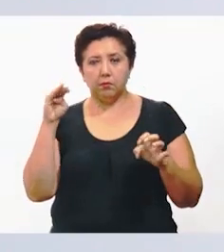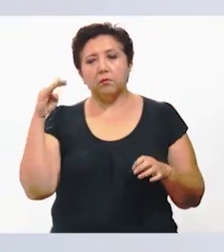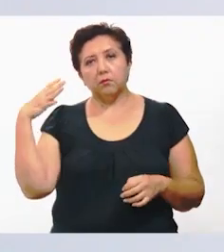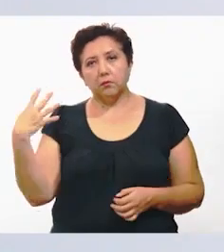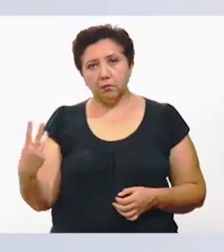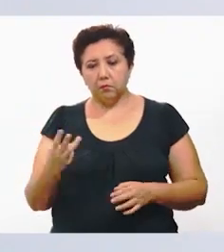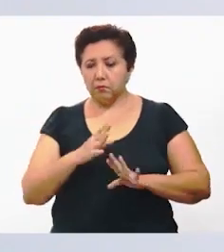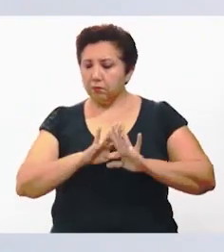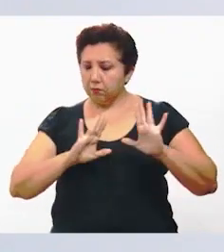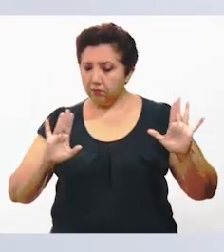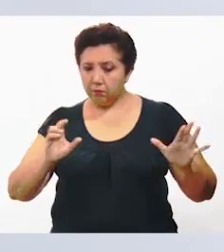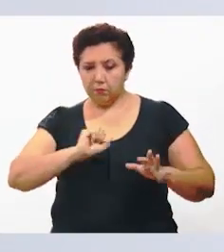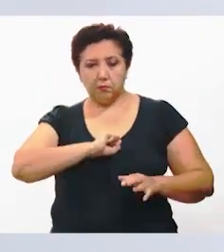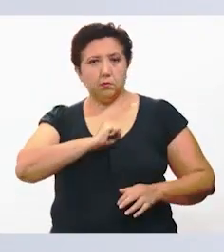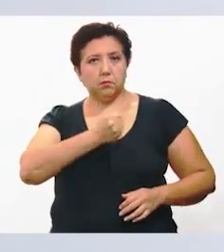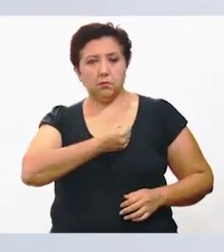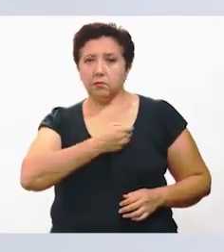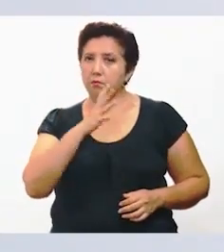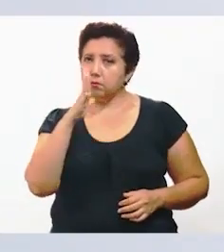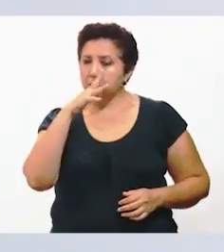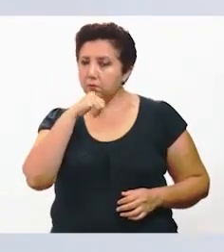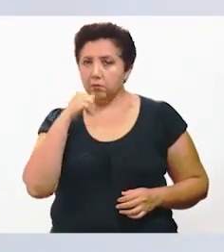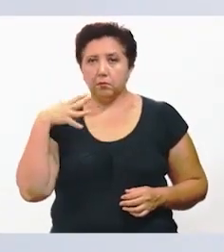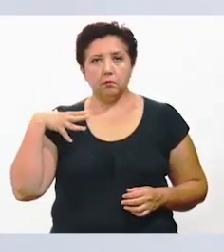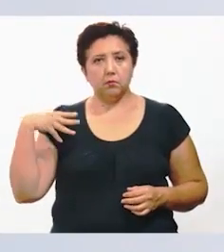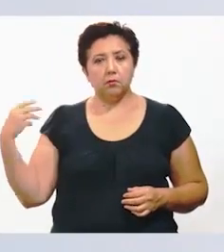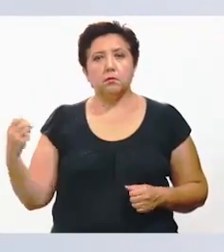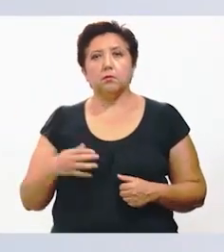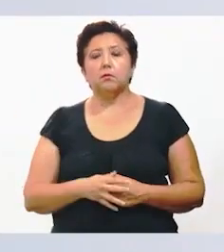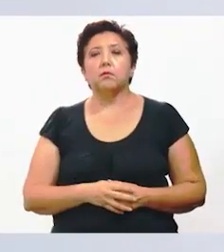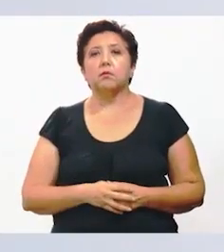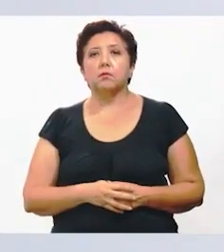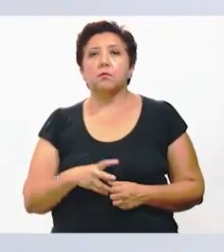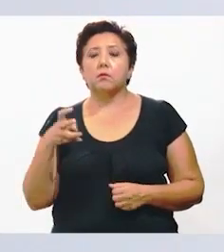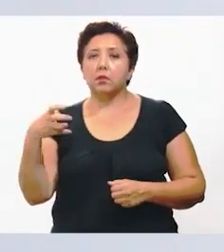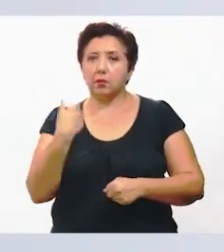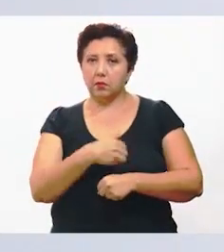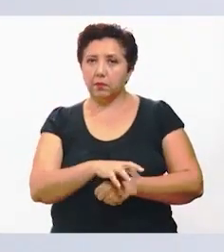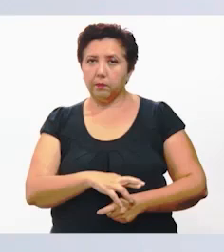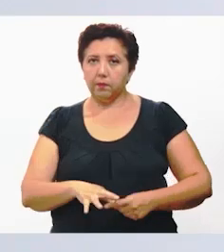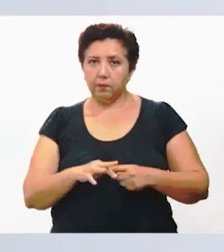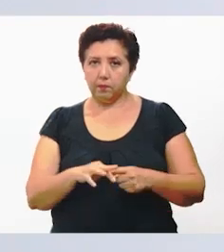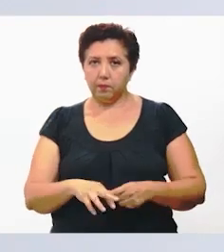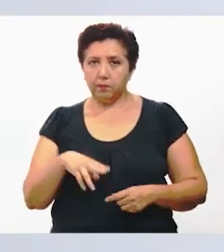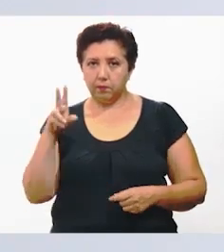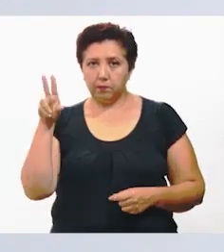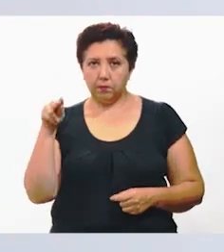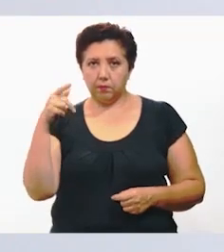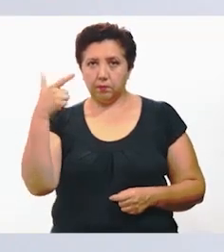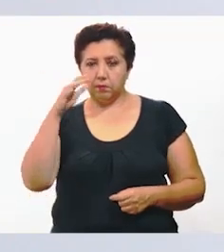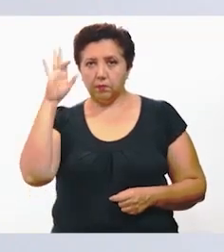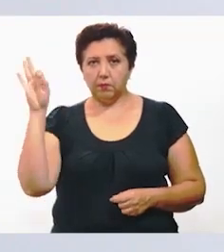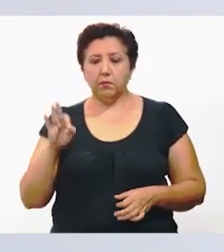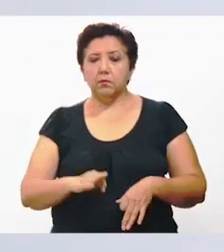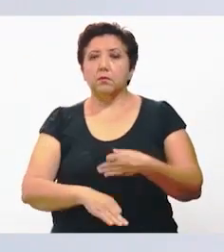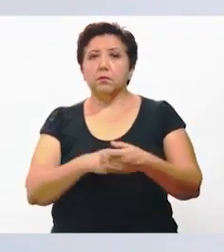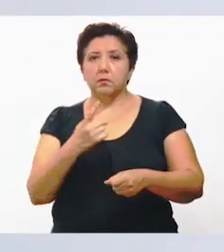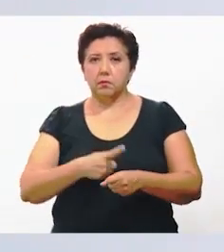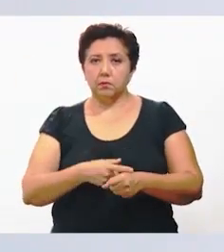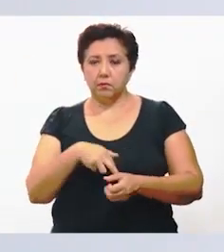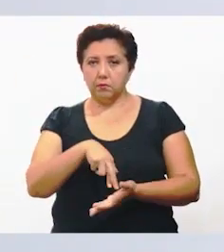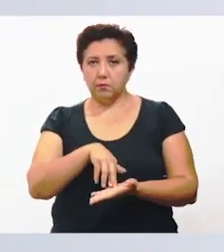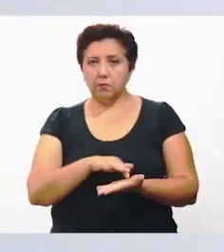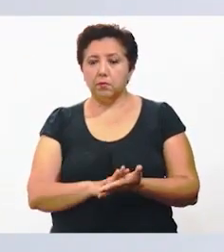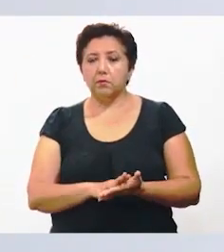27.993 pacientes ya se recuperaron, no presentan síntomas ni pueden contagiar. Esta cifra representa el 87% del total de